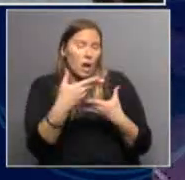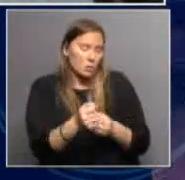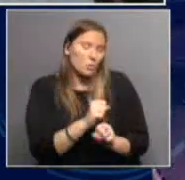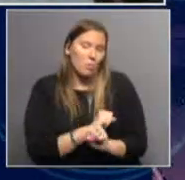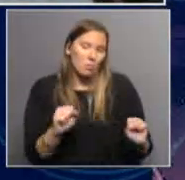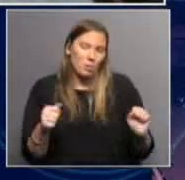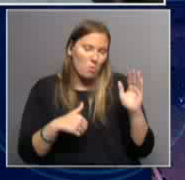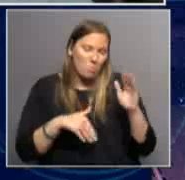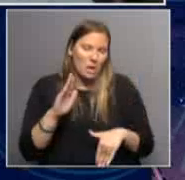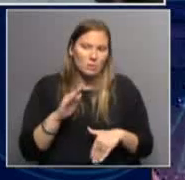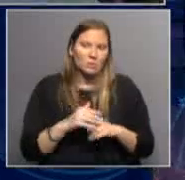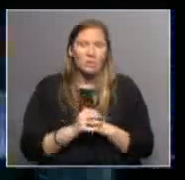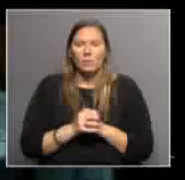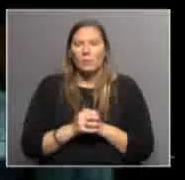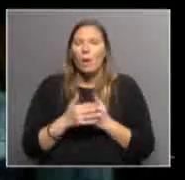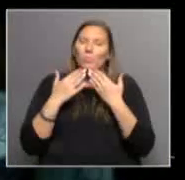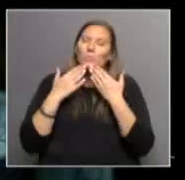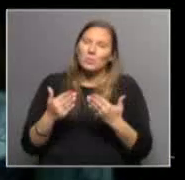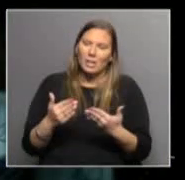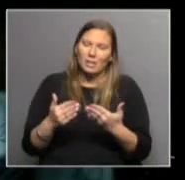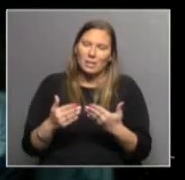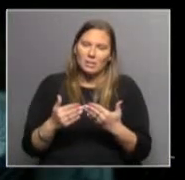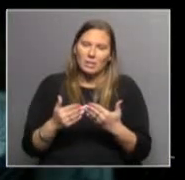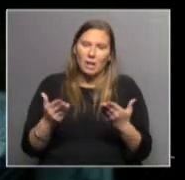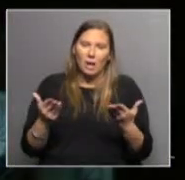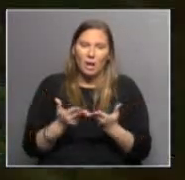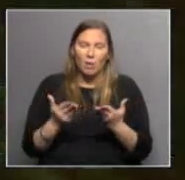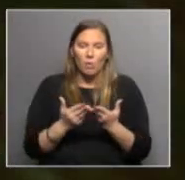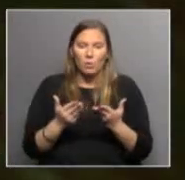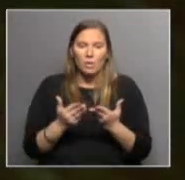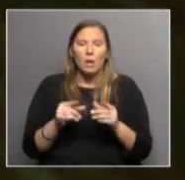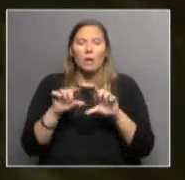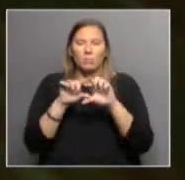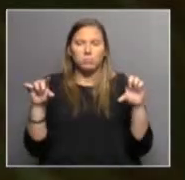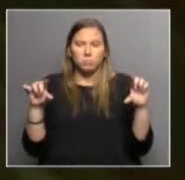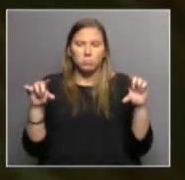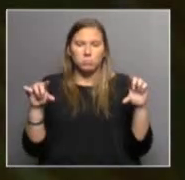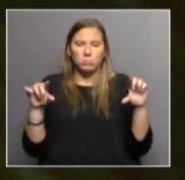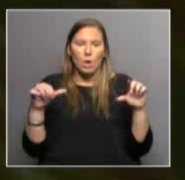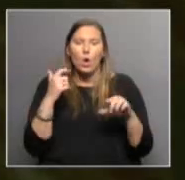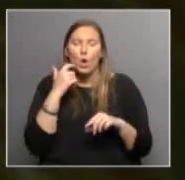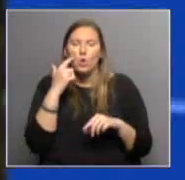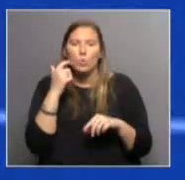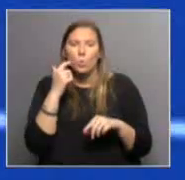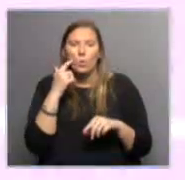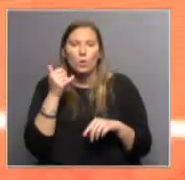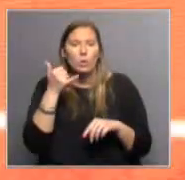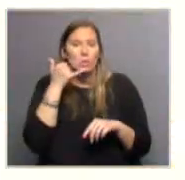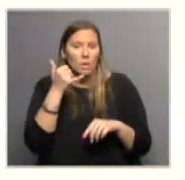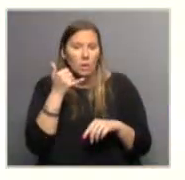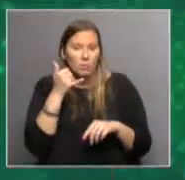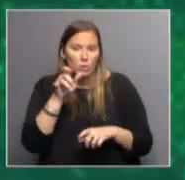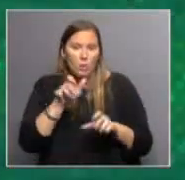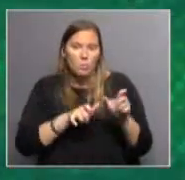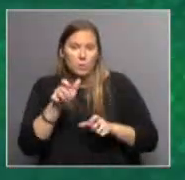dar. Buenísimo, Fernanda, muchísimas gracias. Ahora en gráficos vamos a poner los números de teléfono a los que